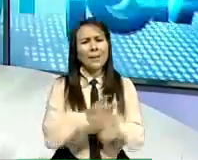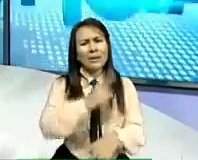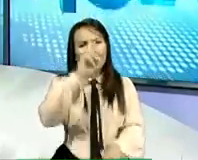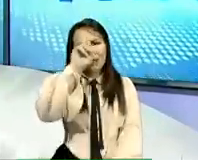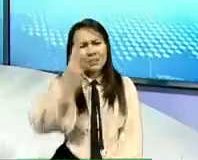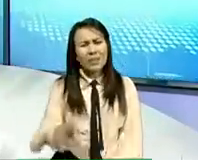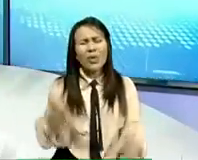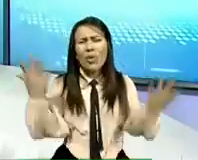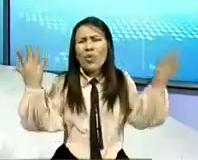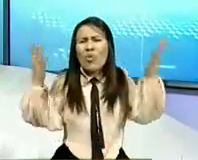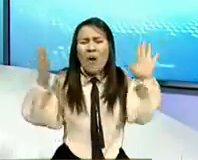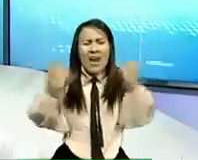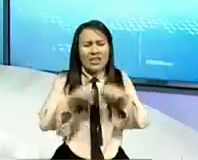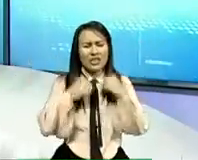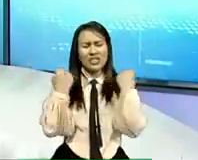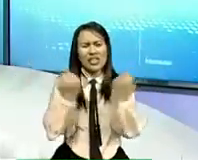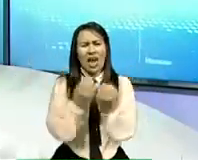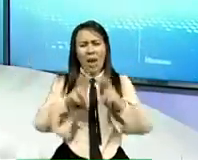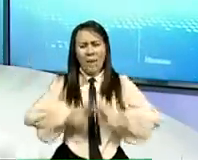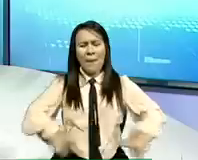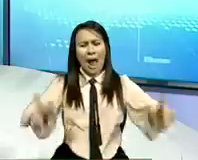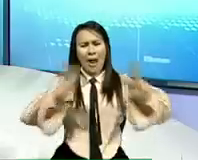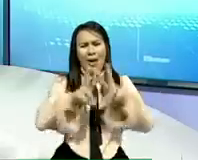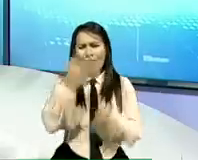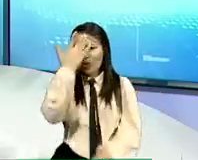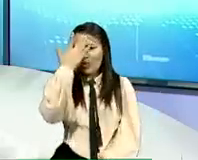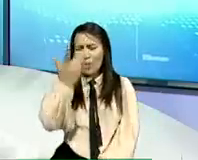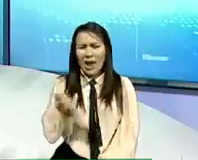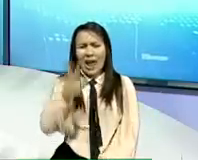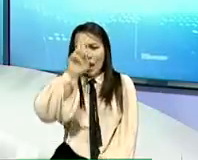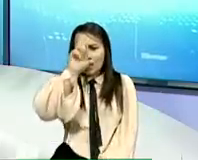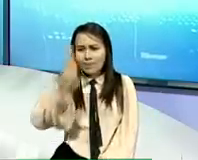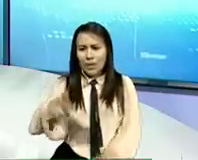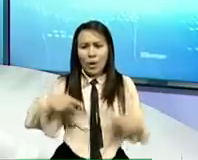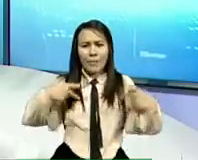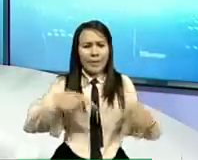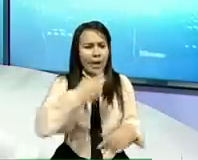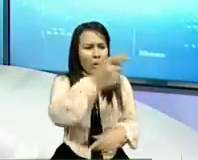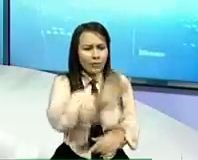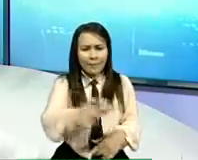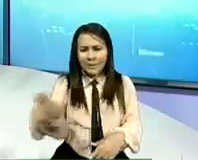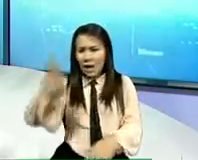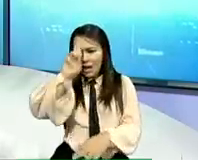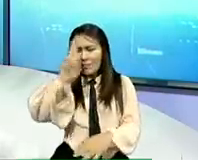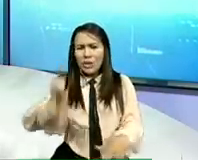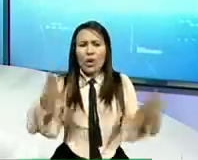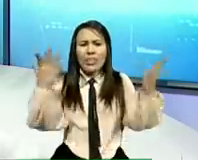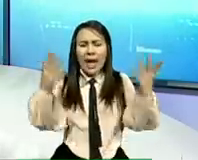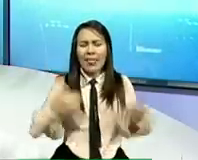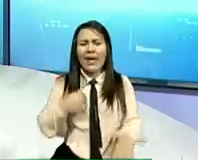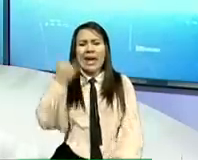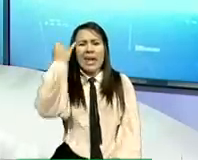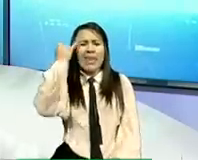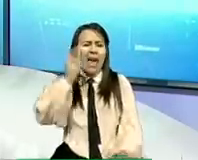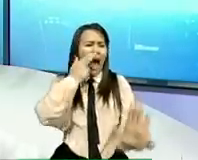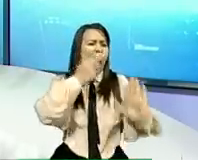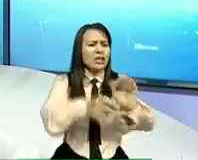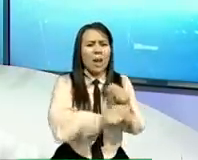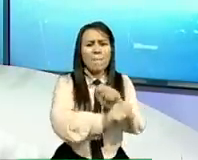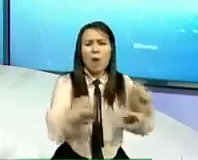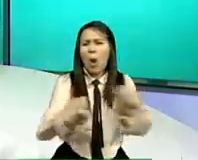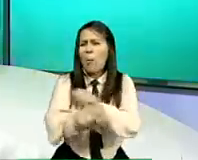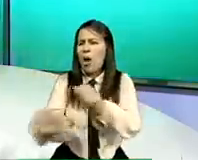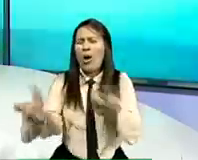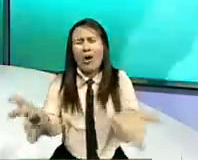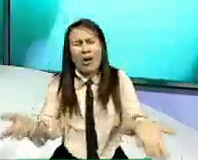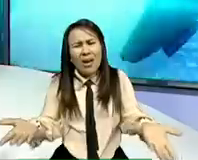sociedad. Estamos perdiendo el norte como respeto a la vida de los demás. Y vamos cada vez de mal en peor.